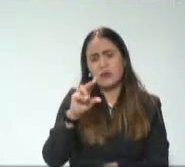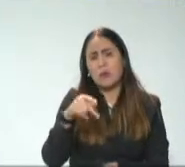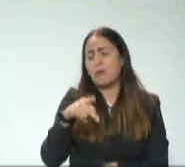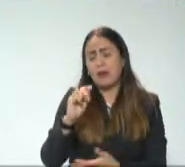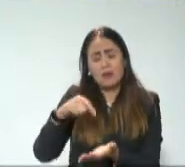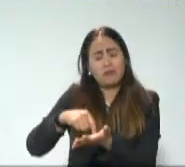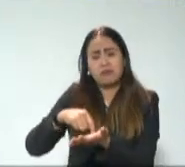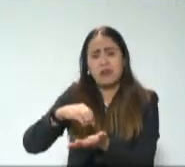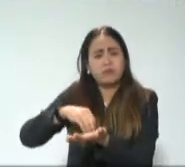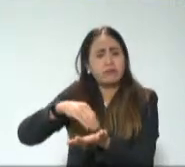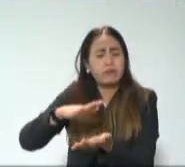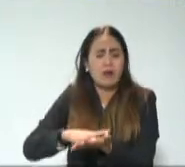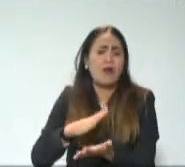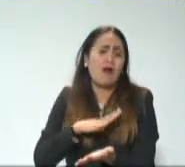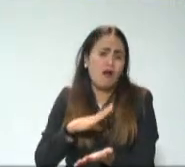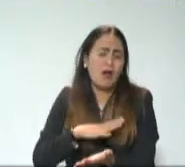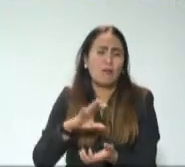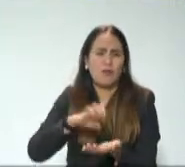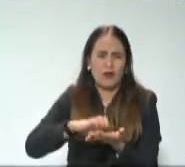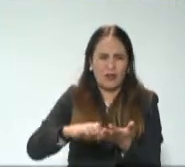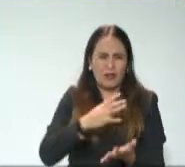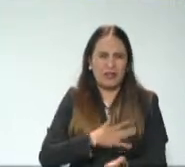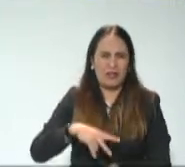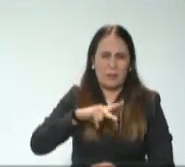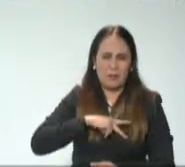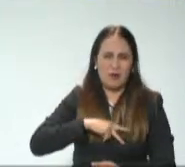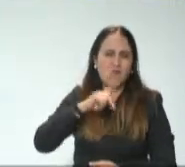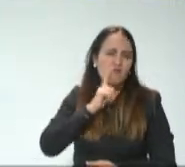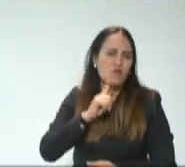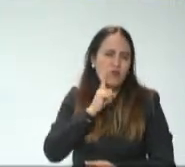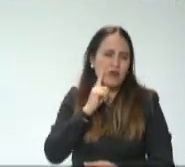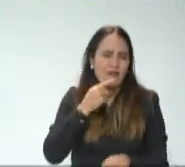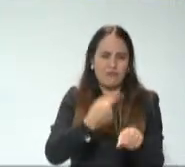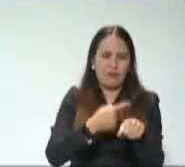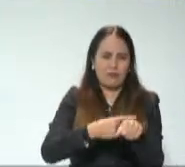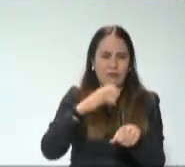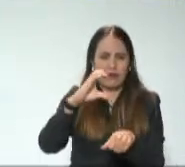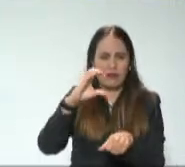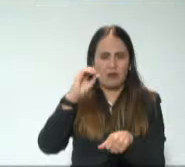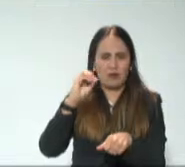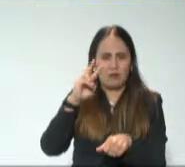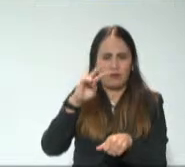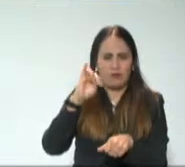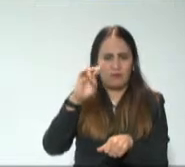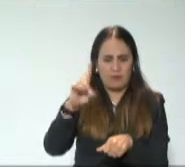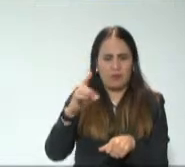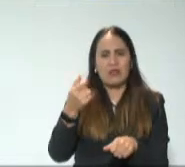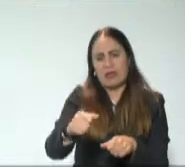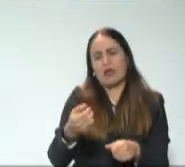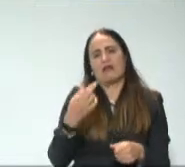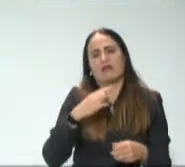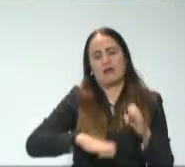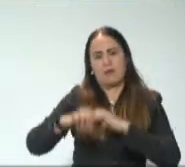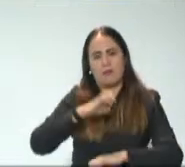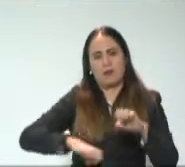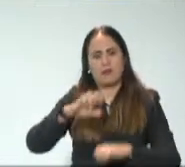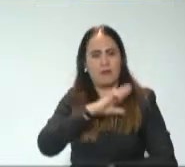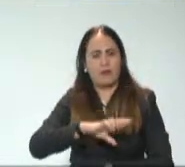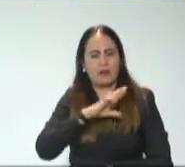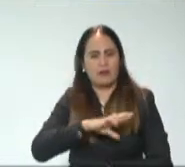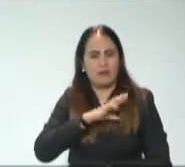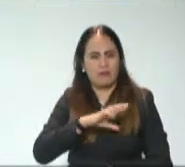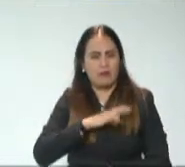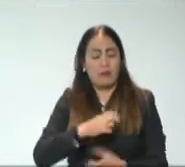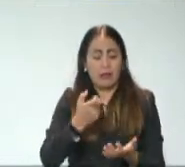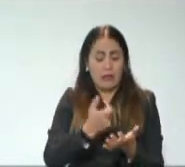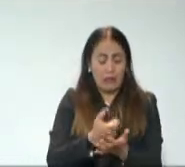registros les cuento mi hija se enfermó de covid se hizo el análisis en un en un laboratorio privado y yo creo que esa cifra no